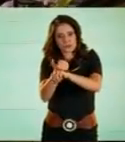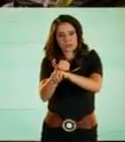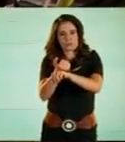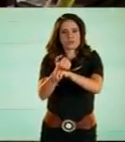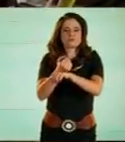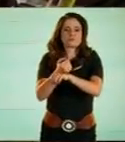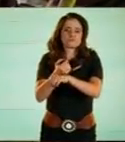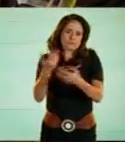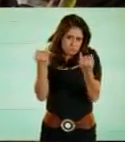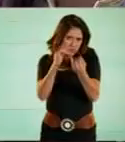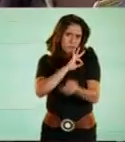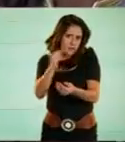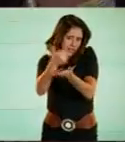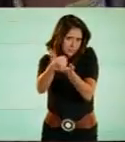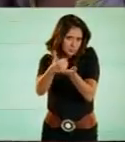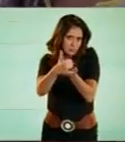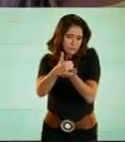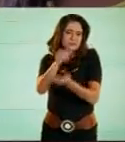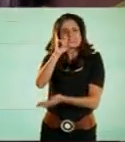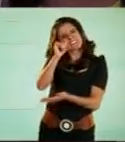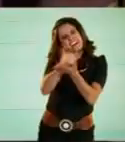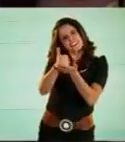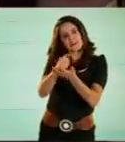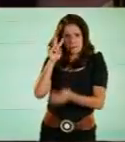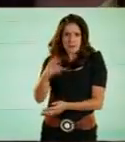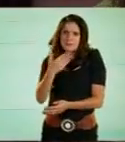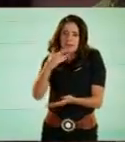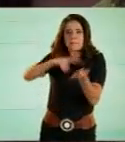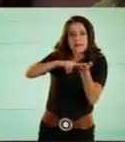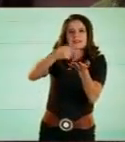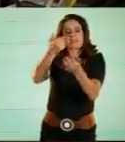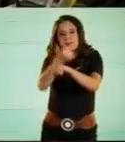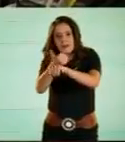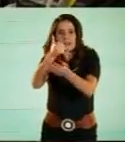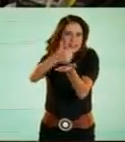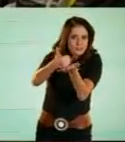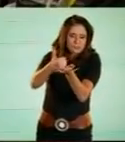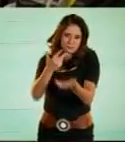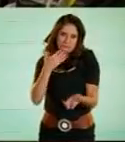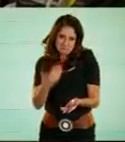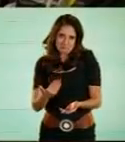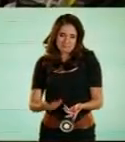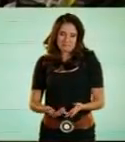amarillo. ¿Y azul? Bueno, azul. Azul se ve bien con el verde y el amarillo.